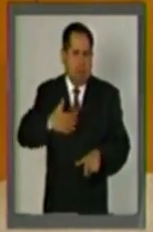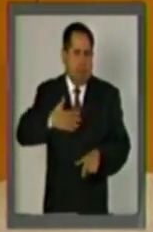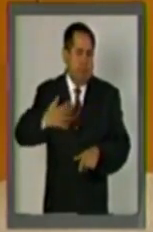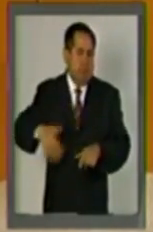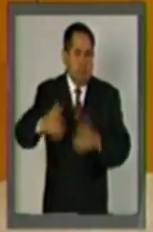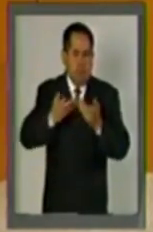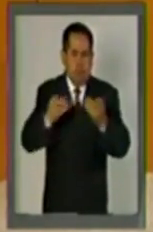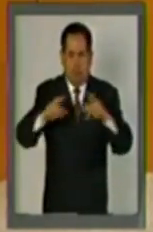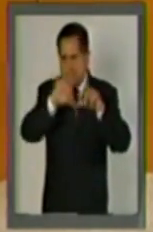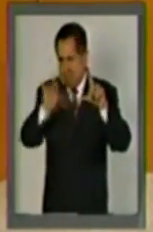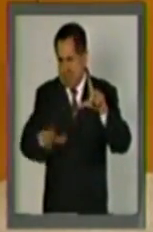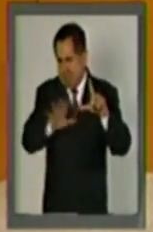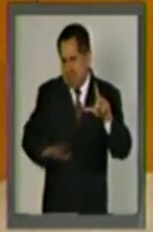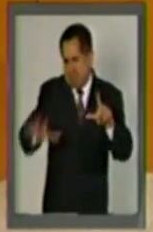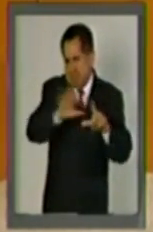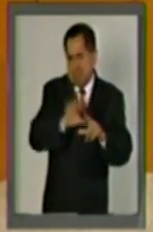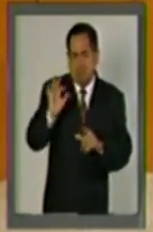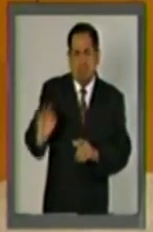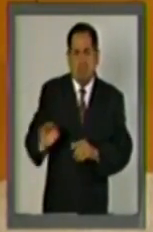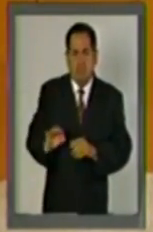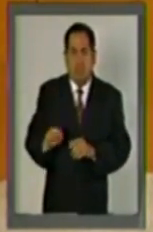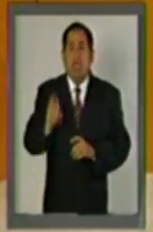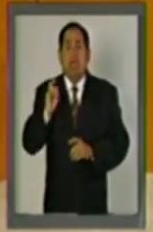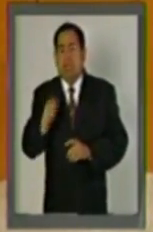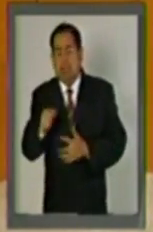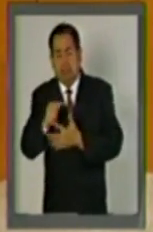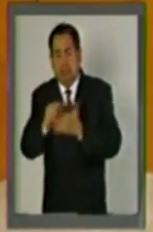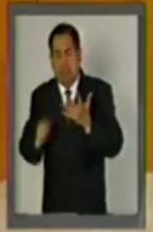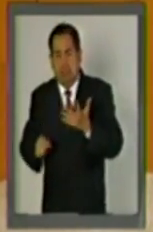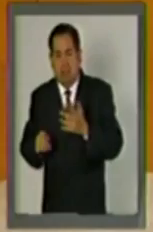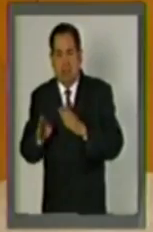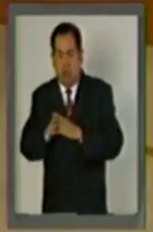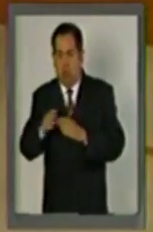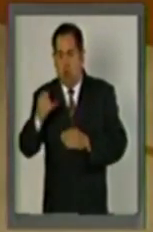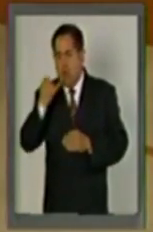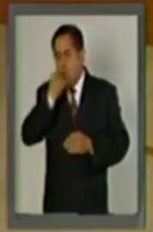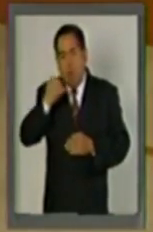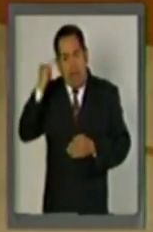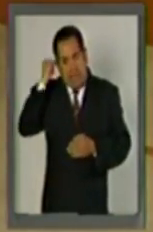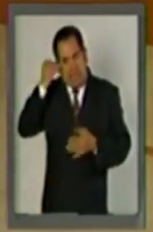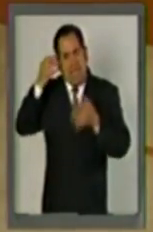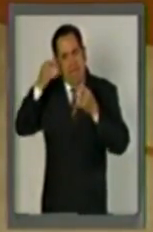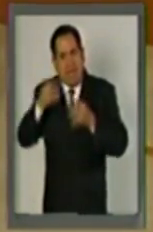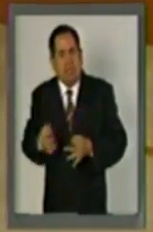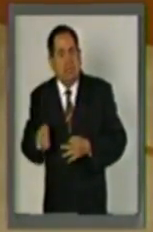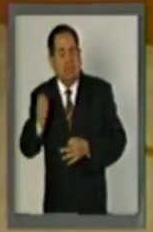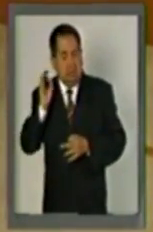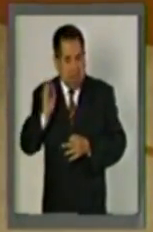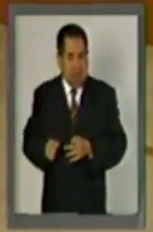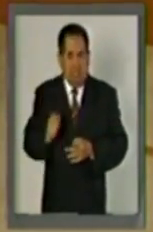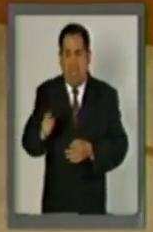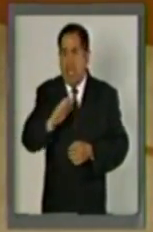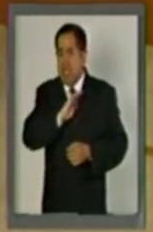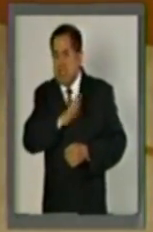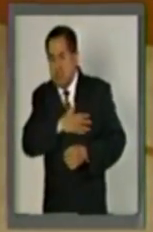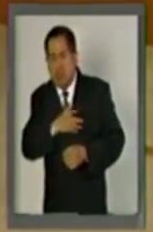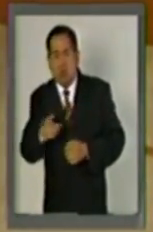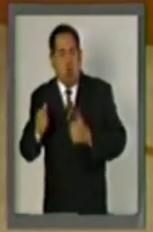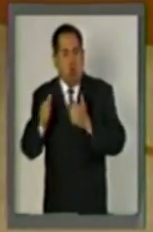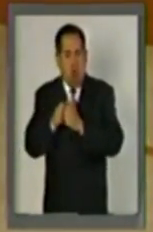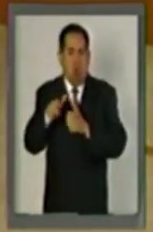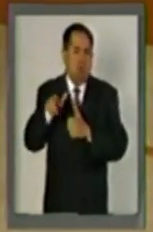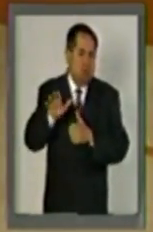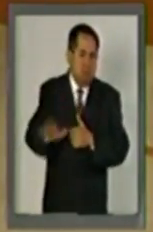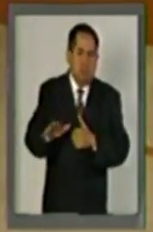territorio nacional, entendidas estas como las lenguas indígenas y el español, en